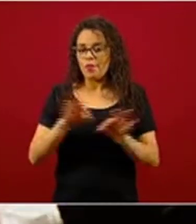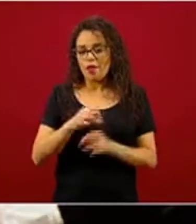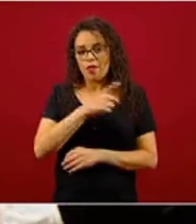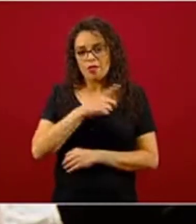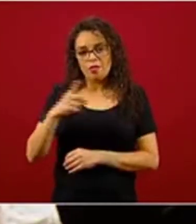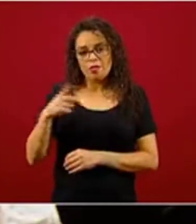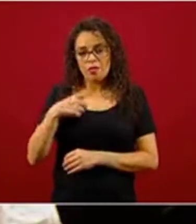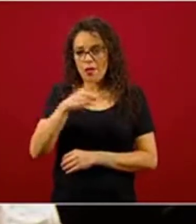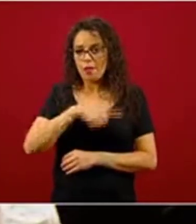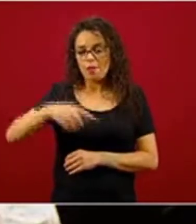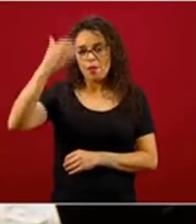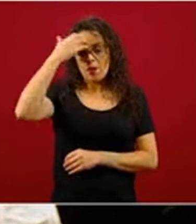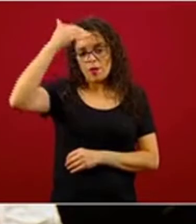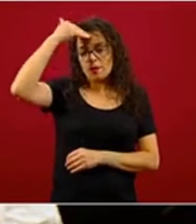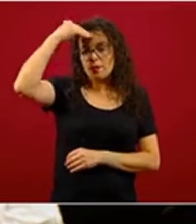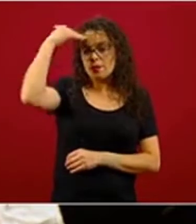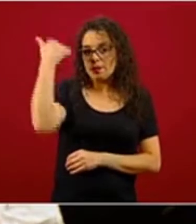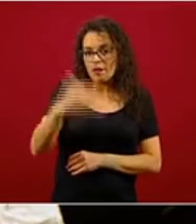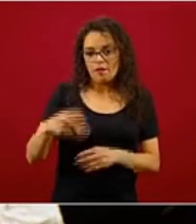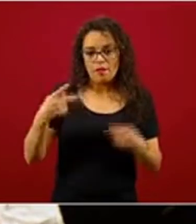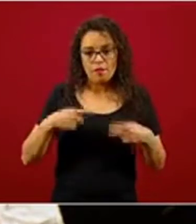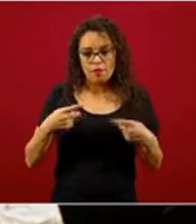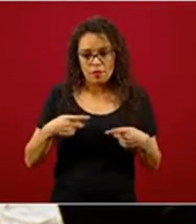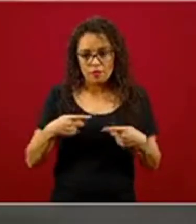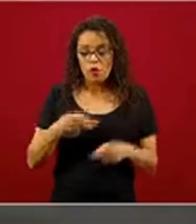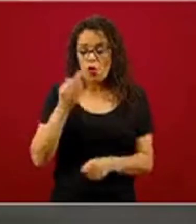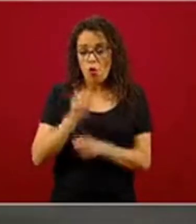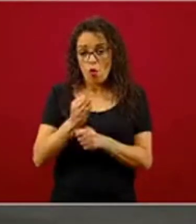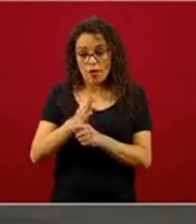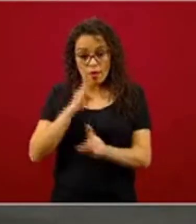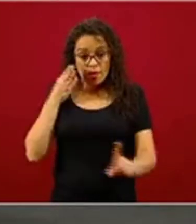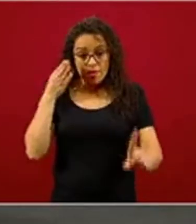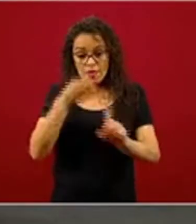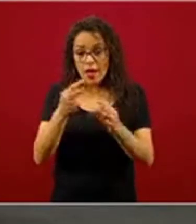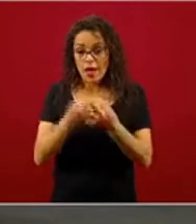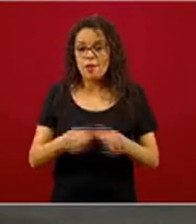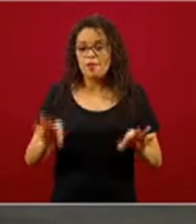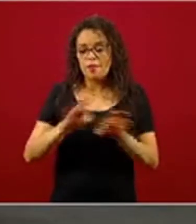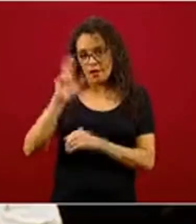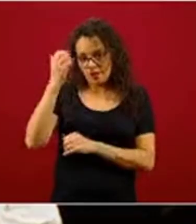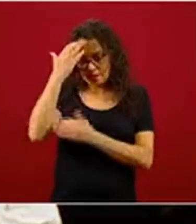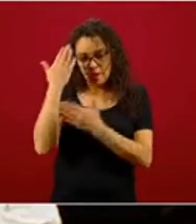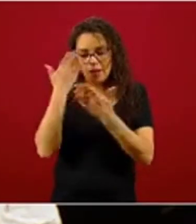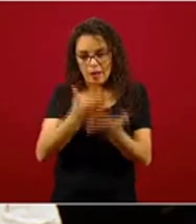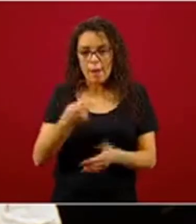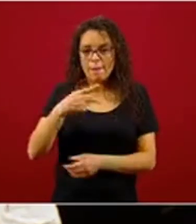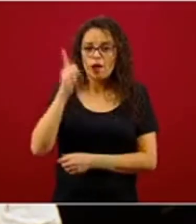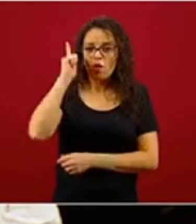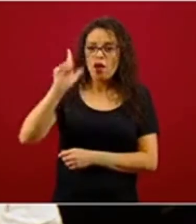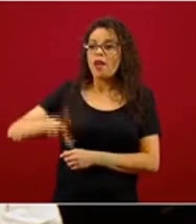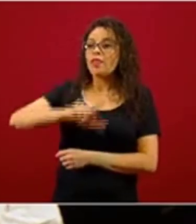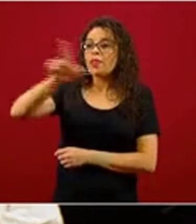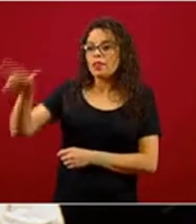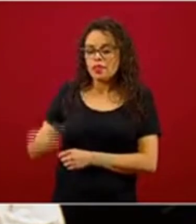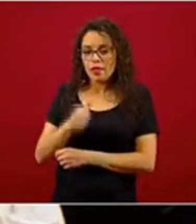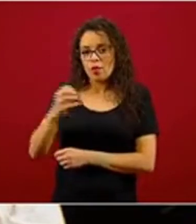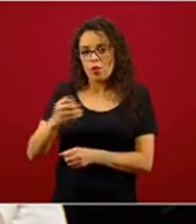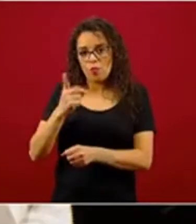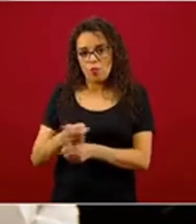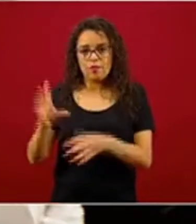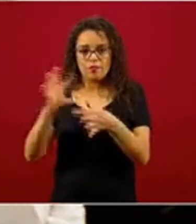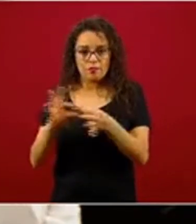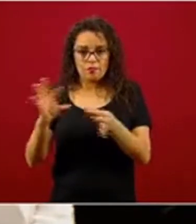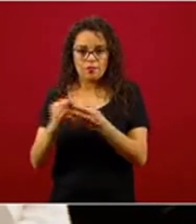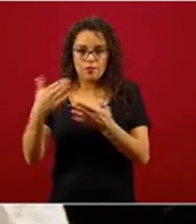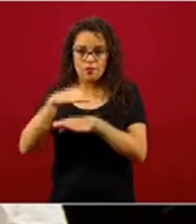mitos. Obviamente yo sé que ahorita el énfasis es el reconocimiento, pero ojalá y nos pueda en alguna otra oportunidad traer esta parte, a ver si lo invita